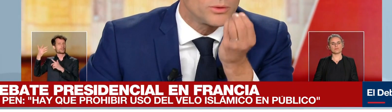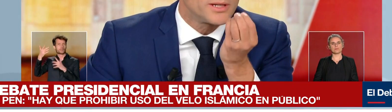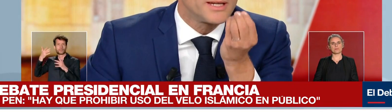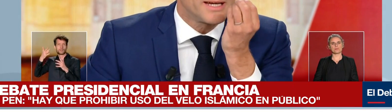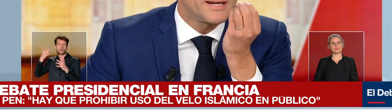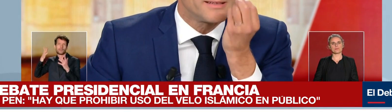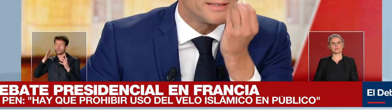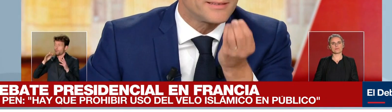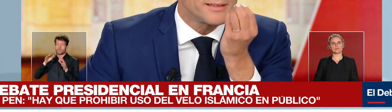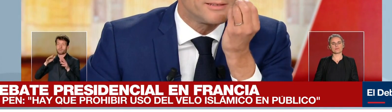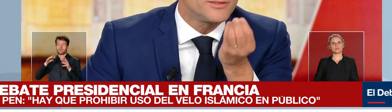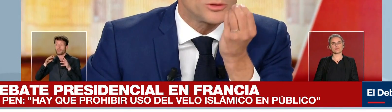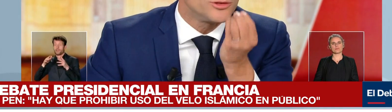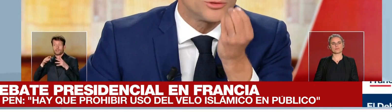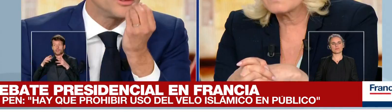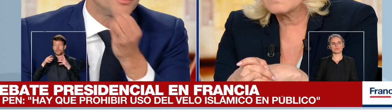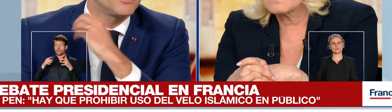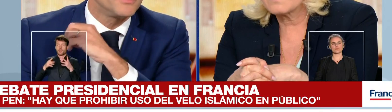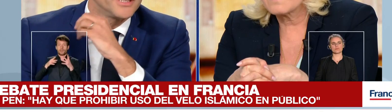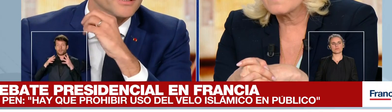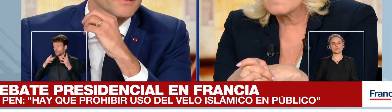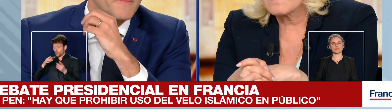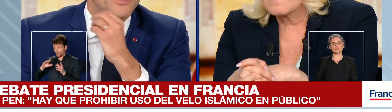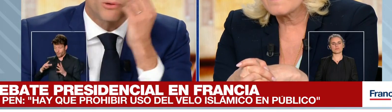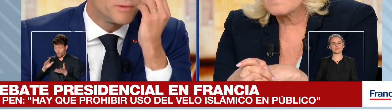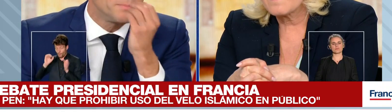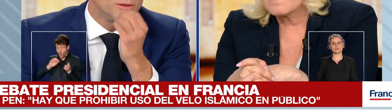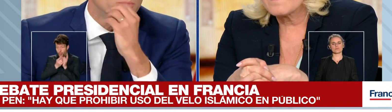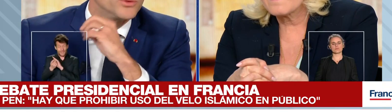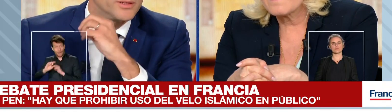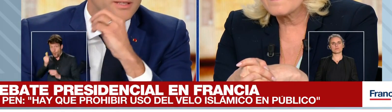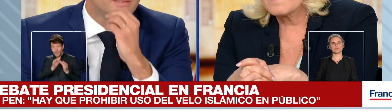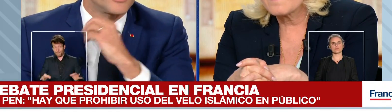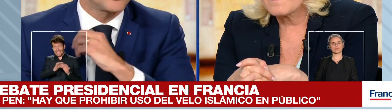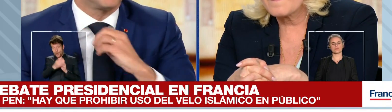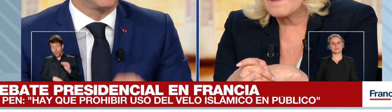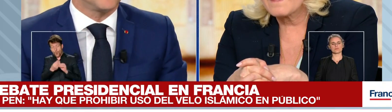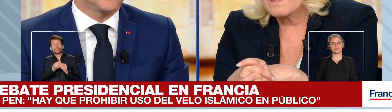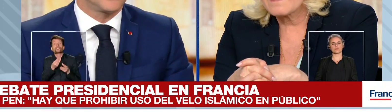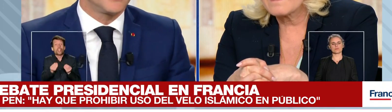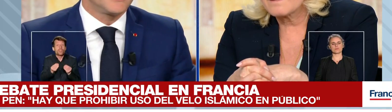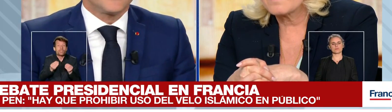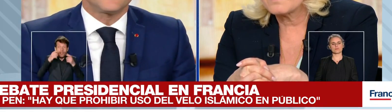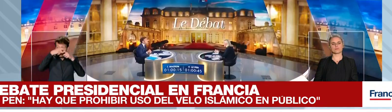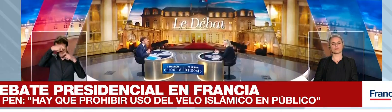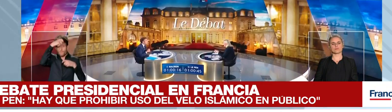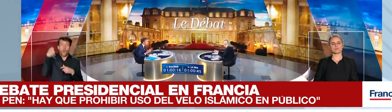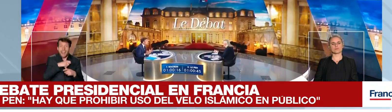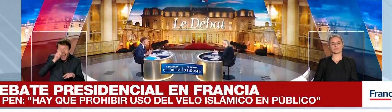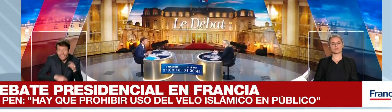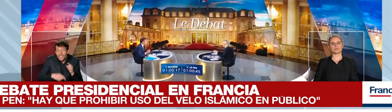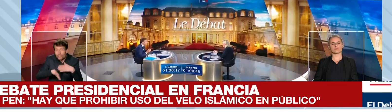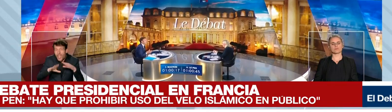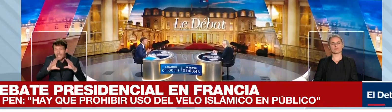sería el primer país del mundo en prohibir los signos religiosos en el espacio público. El primer país del mundo. Eso es lo que usted está proponiendo.